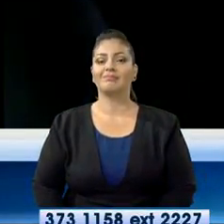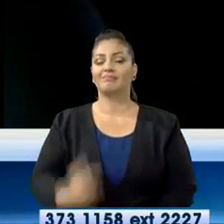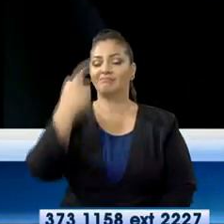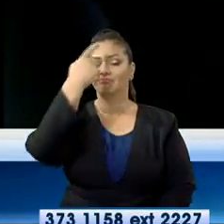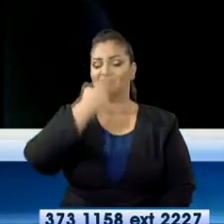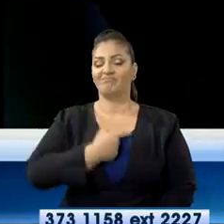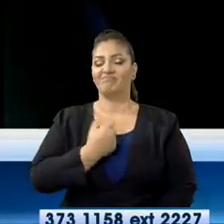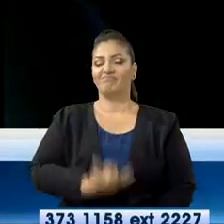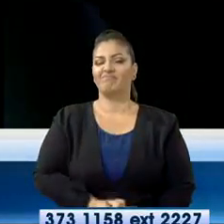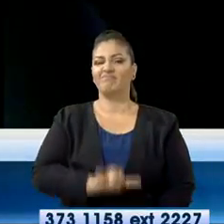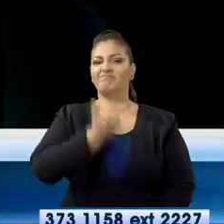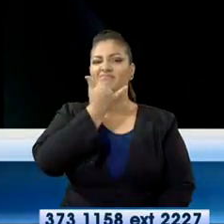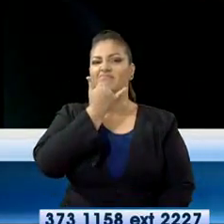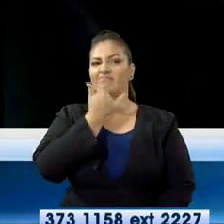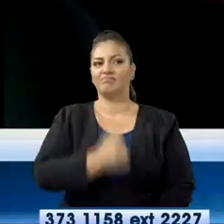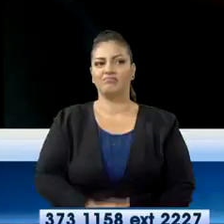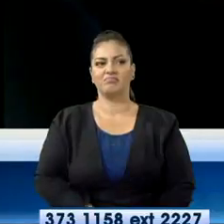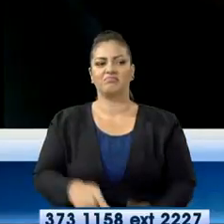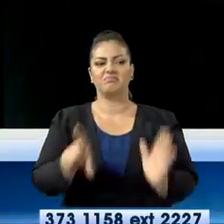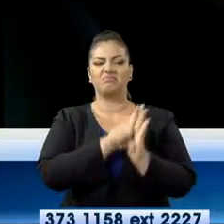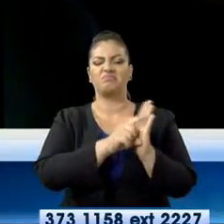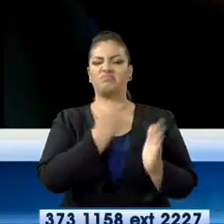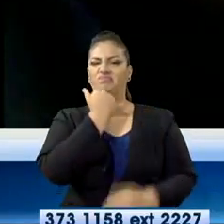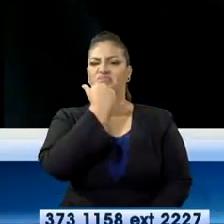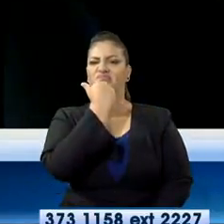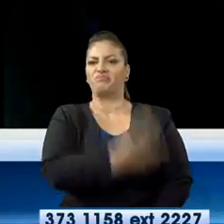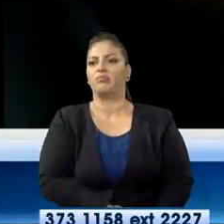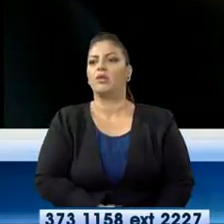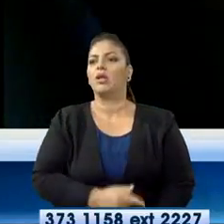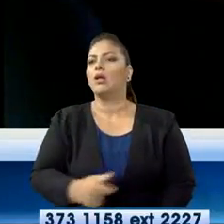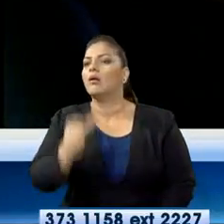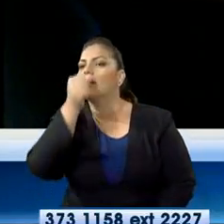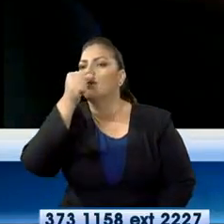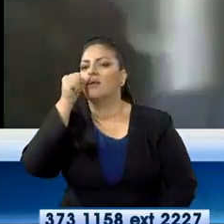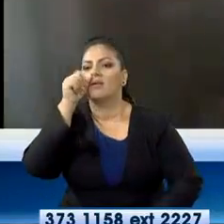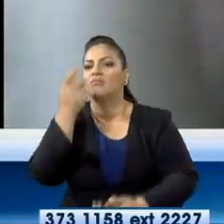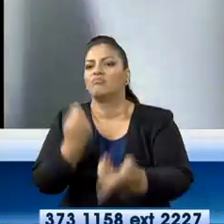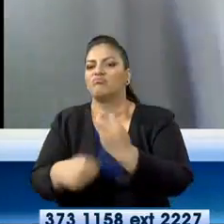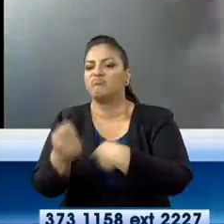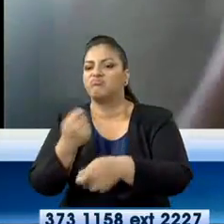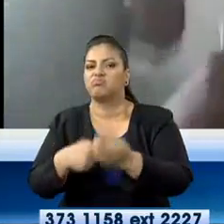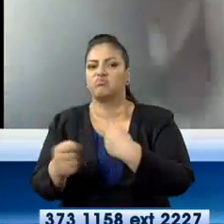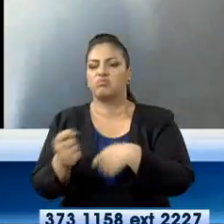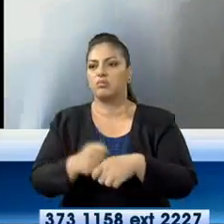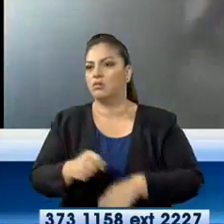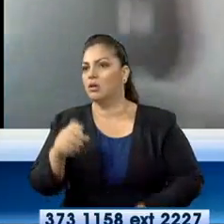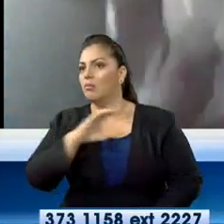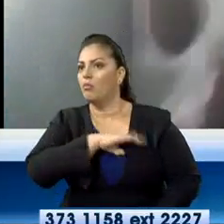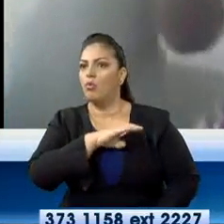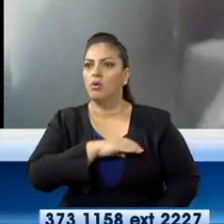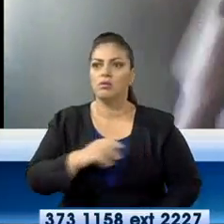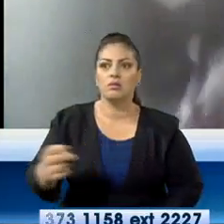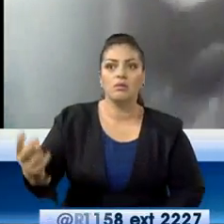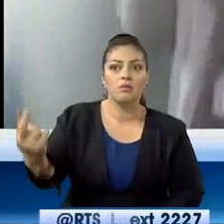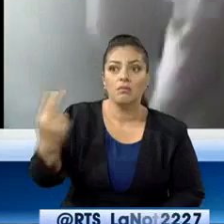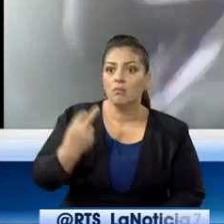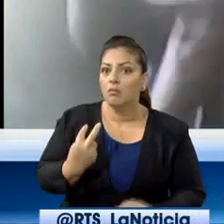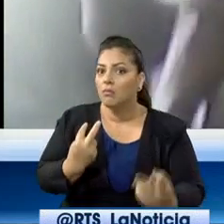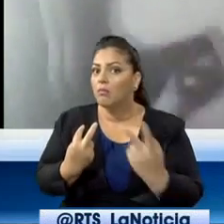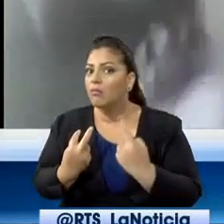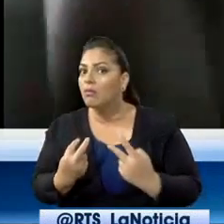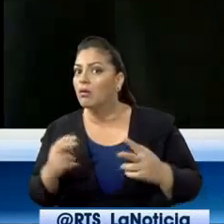ley, que tal vez para despistar a la policía venden el alcaloide para que sea consumido en ese mismo